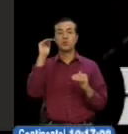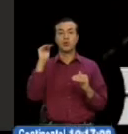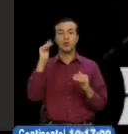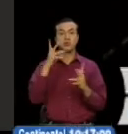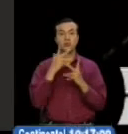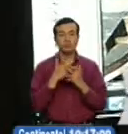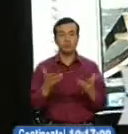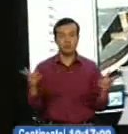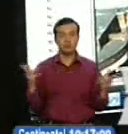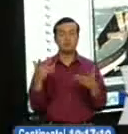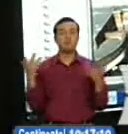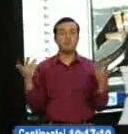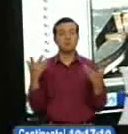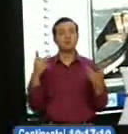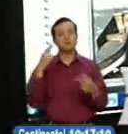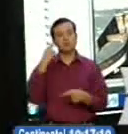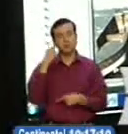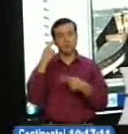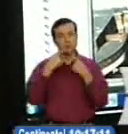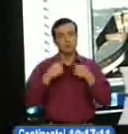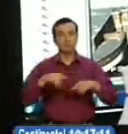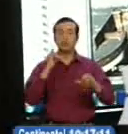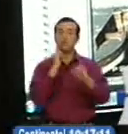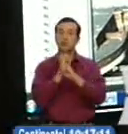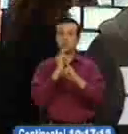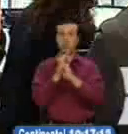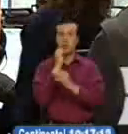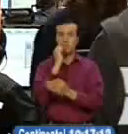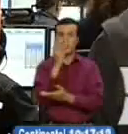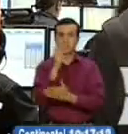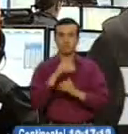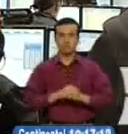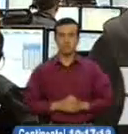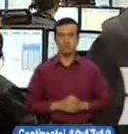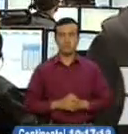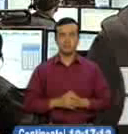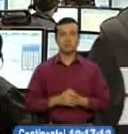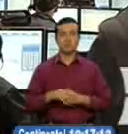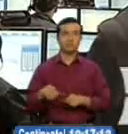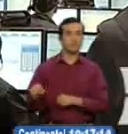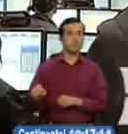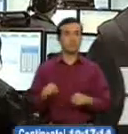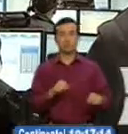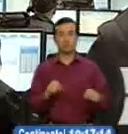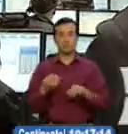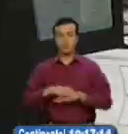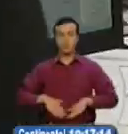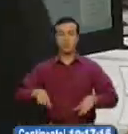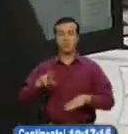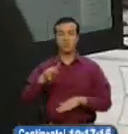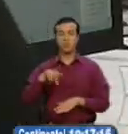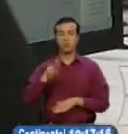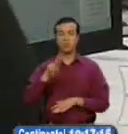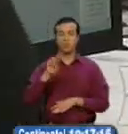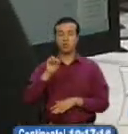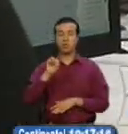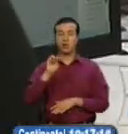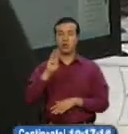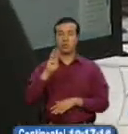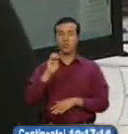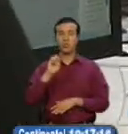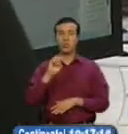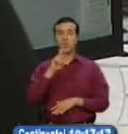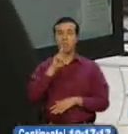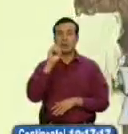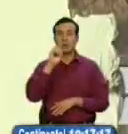escala de Richter, conforme lo reportó el Instituto Geofísico. Se estima el epicentro a la altura de Puembo. A 20 llegaron las llamadas